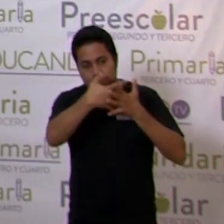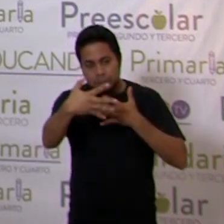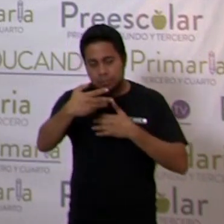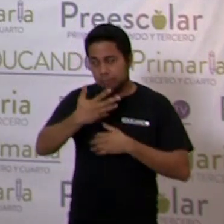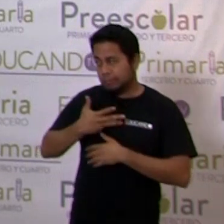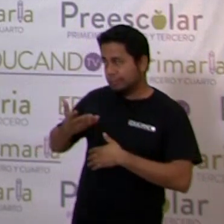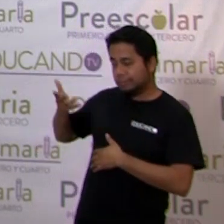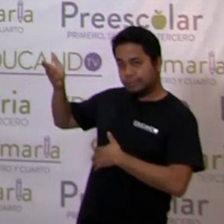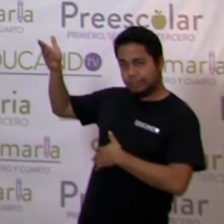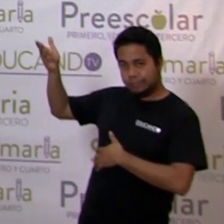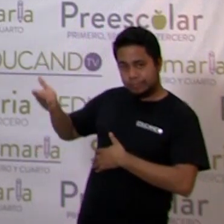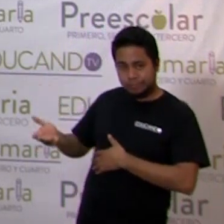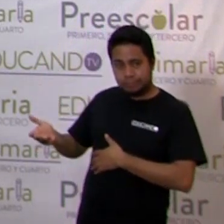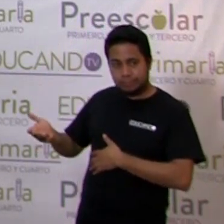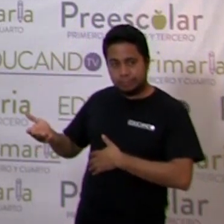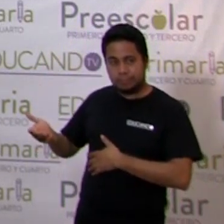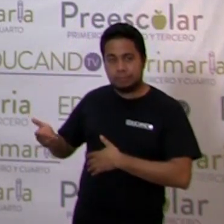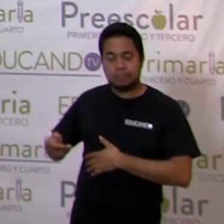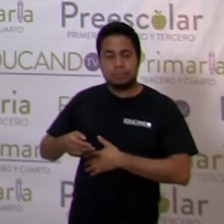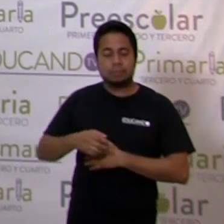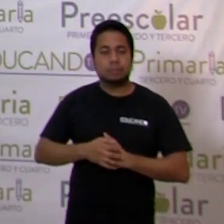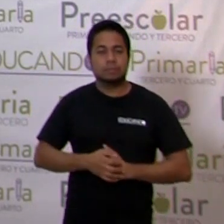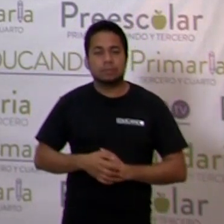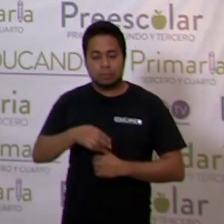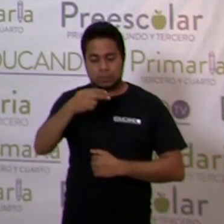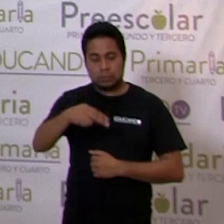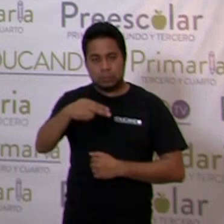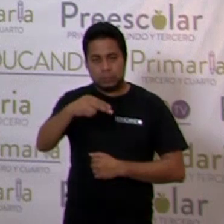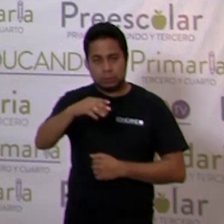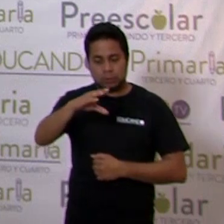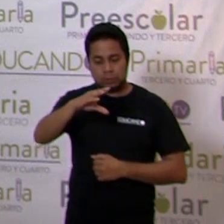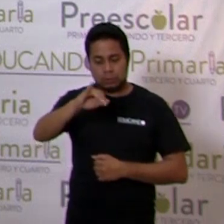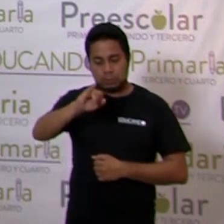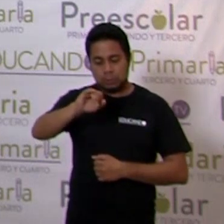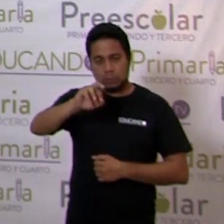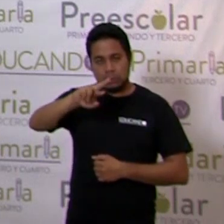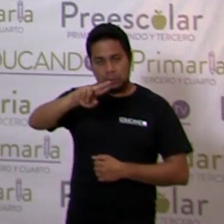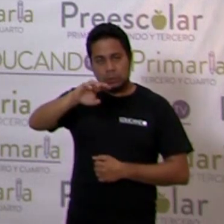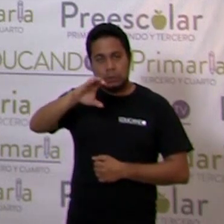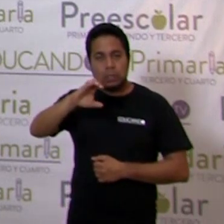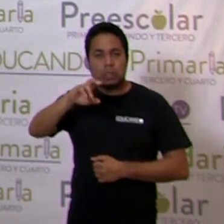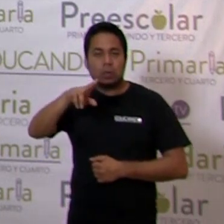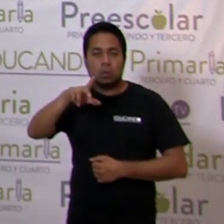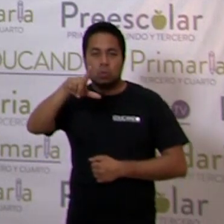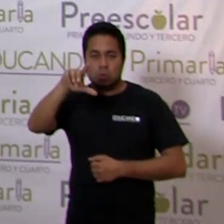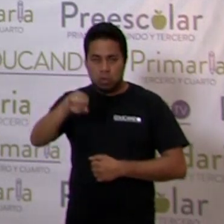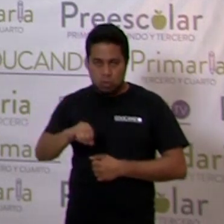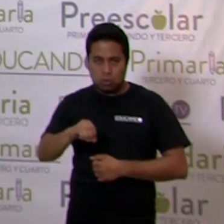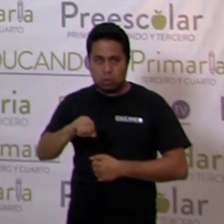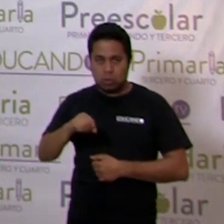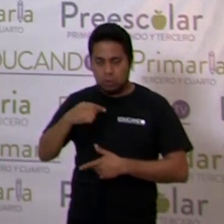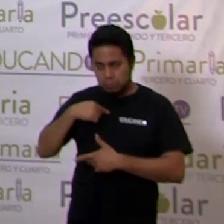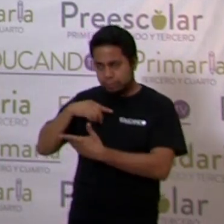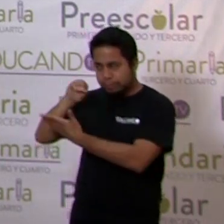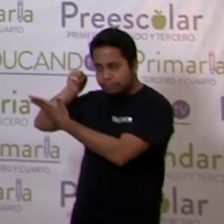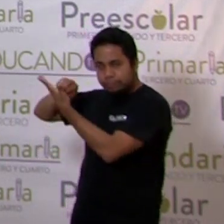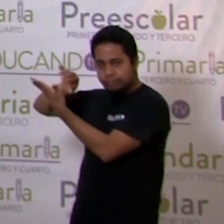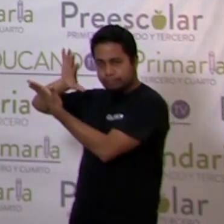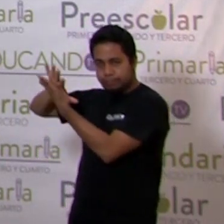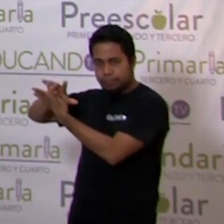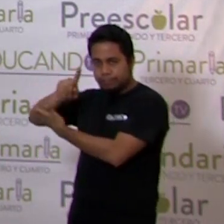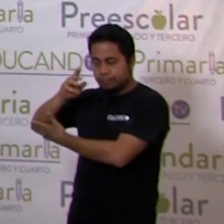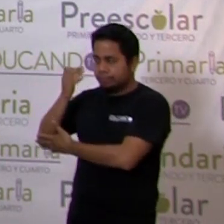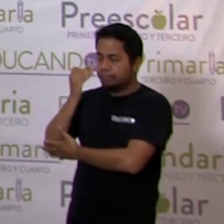aquí se llama círculo bueno lo vamos a pegar para que tú vayas observando